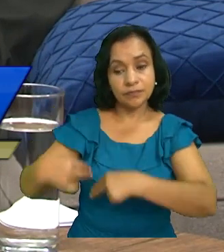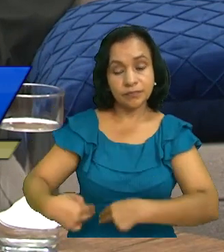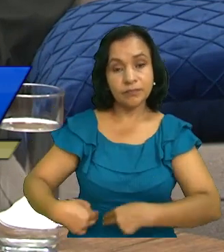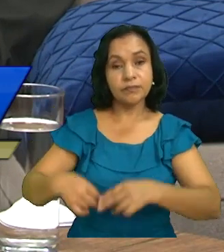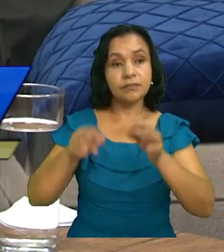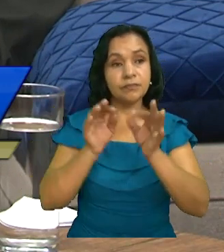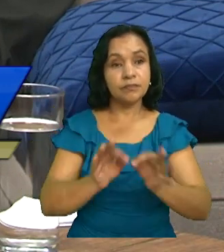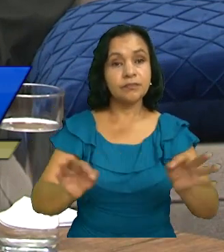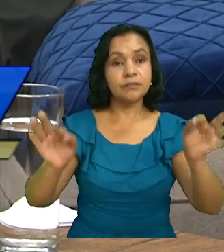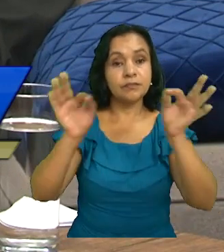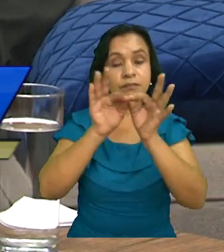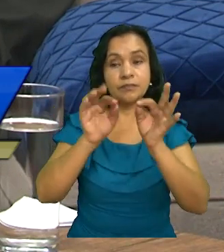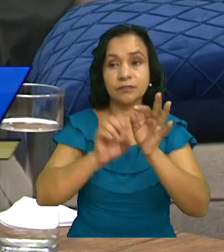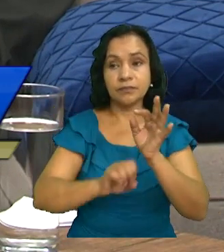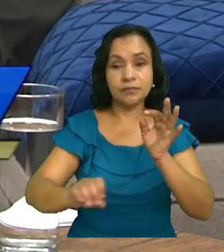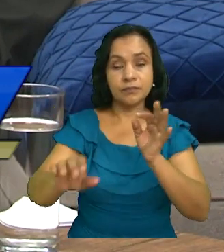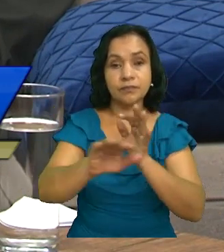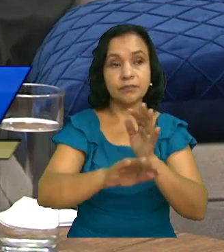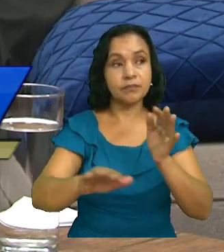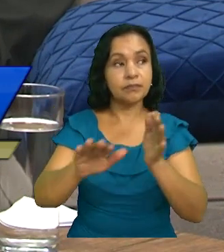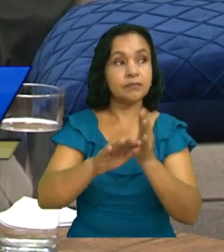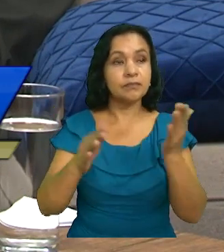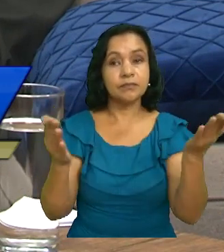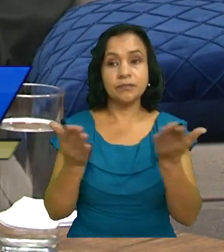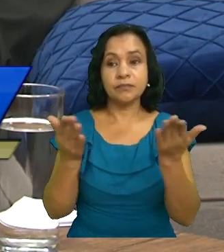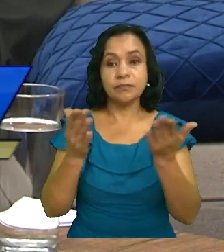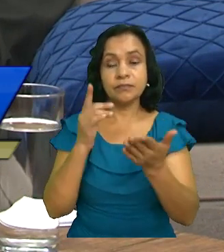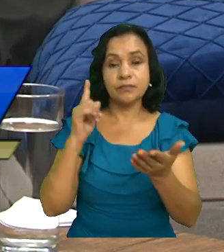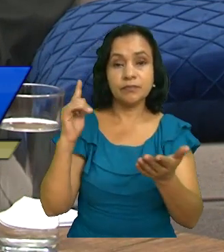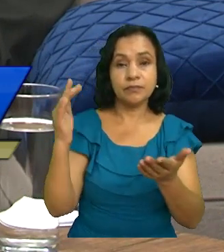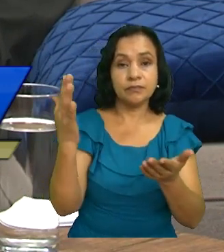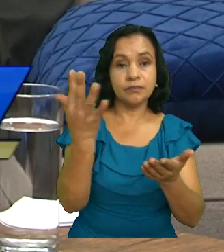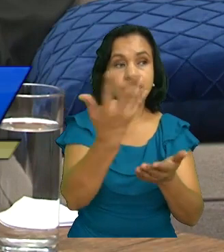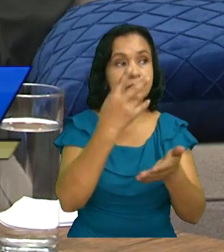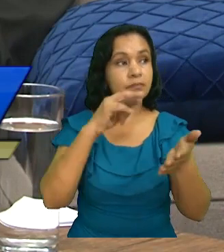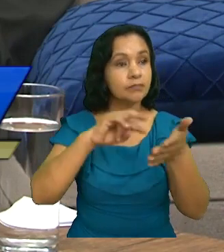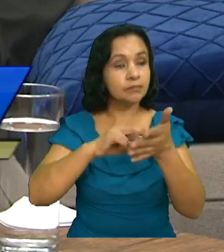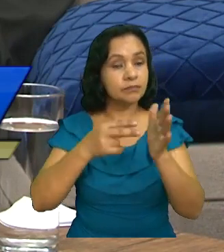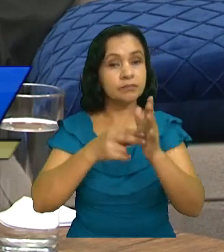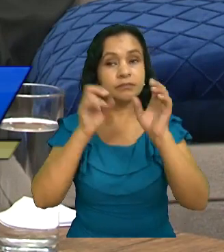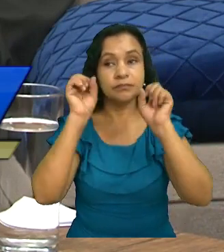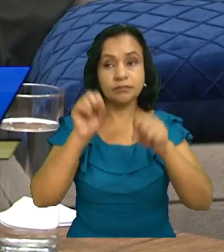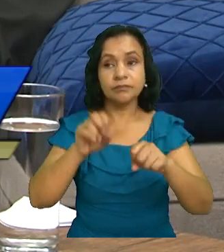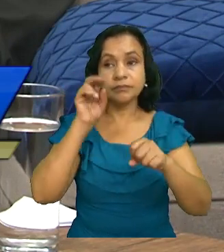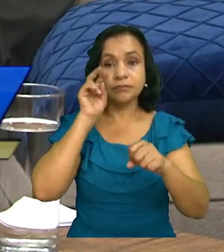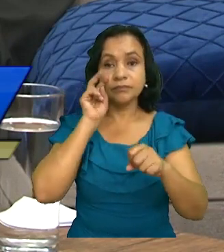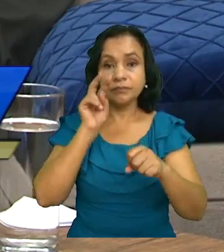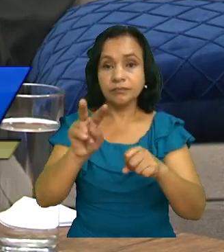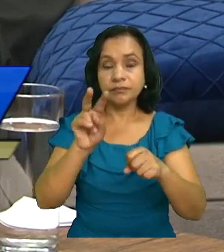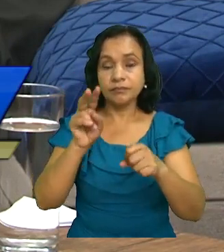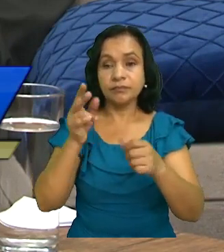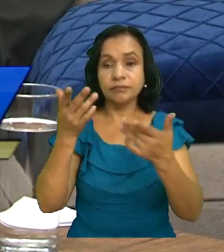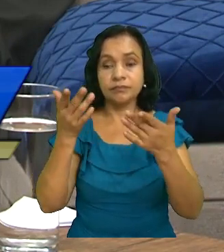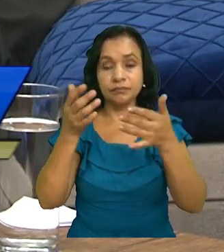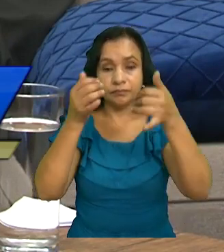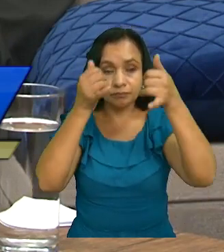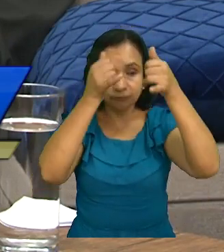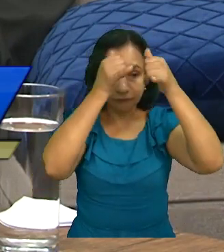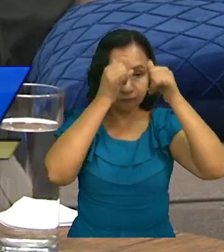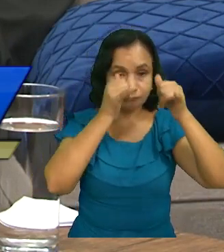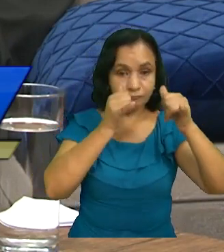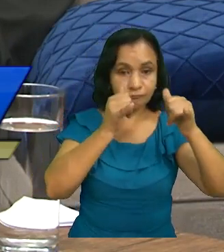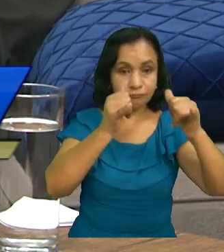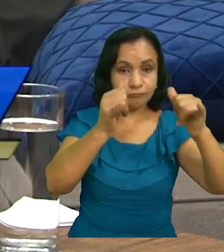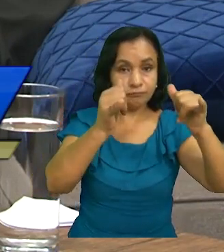impacto social, pues, en todos los sentidos. Pueden penetrar los programas de inseminación artificial,